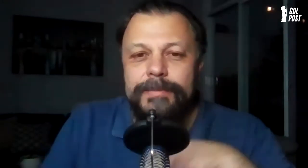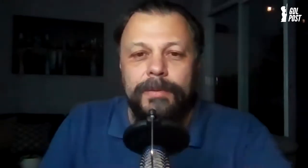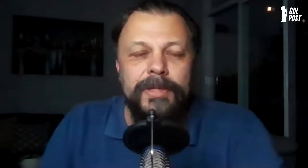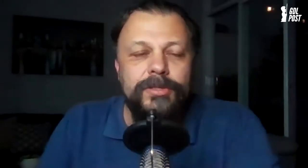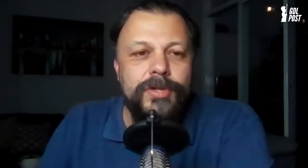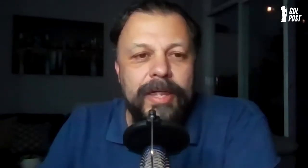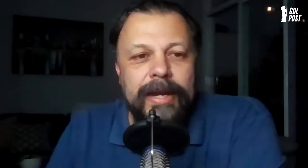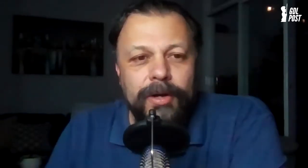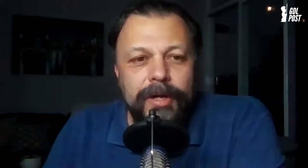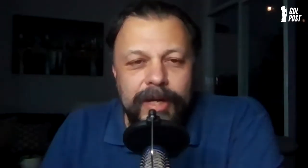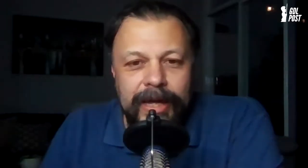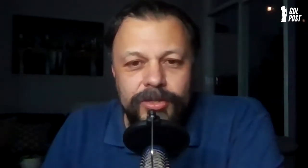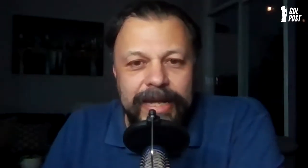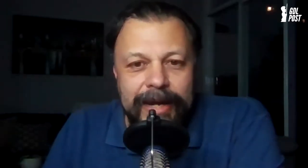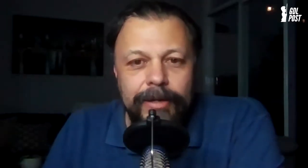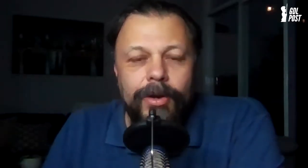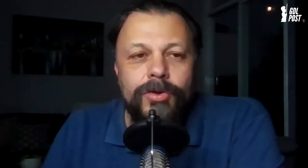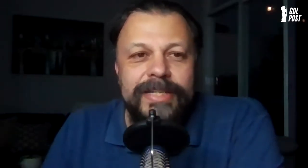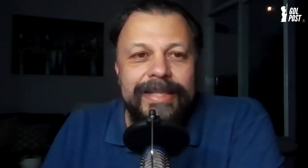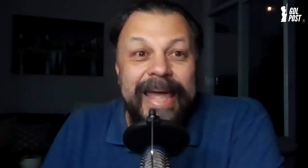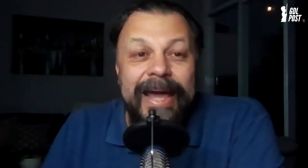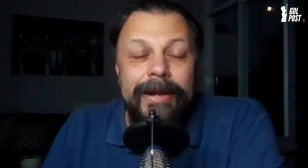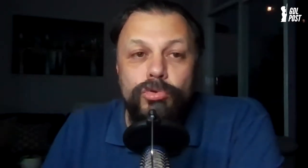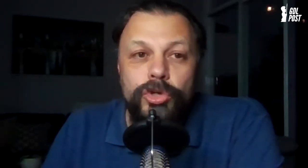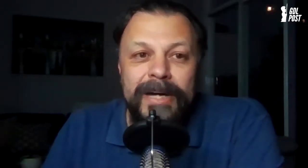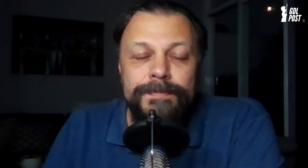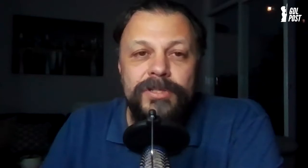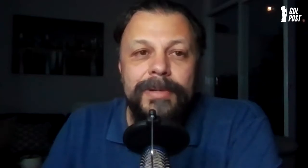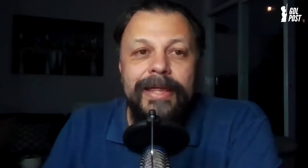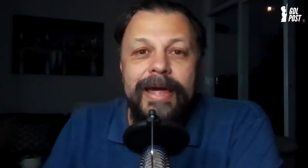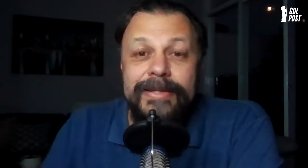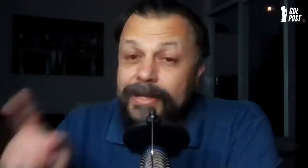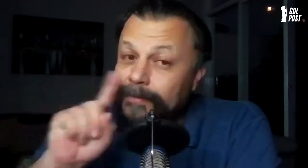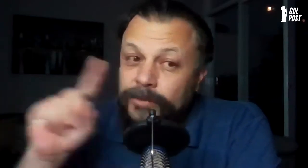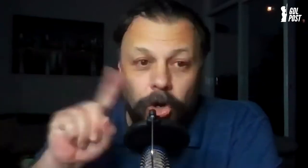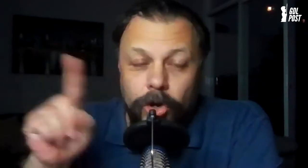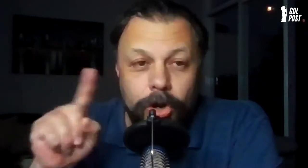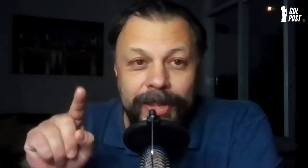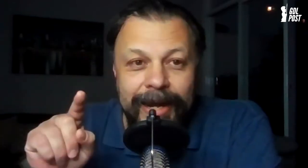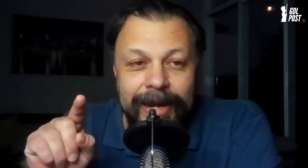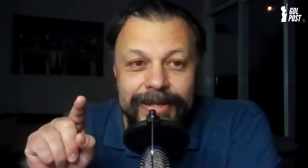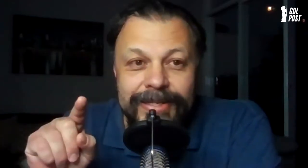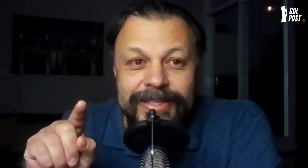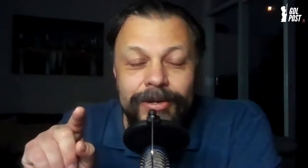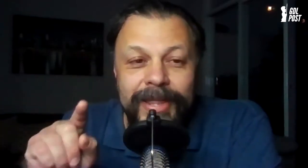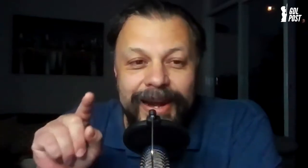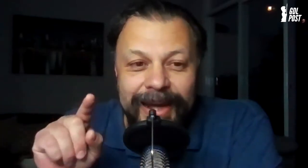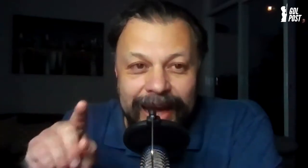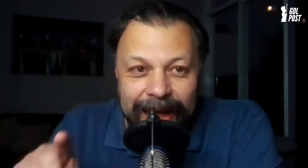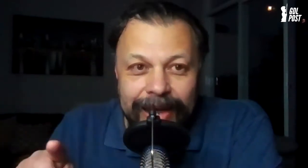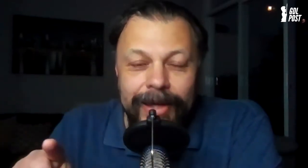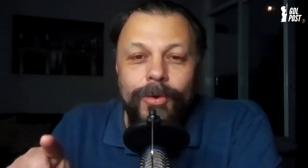exponentes del Movimiento Ciudadano, esos serán los que tengan mucho más posibilidades, ojo, no de ganar, sino